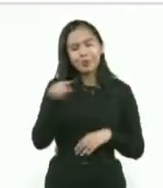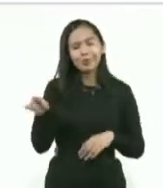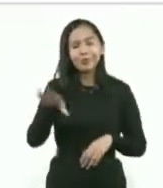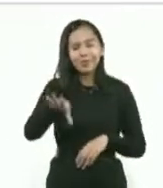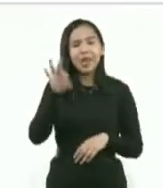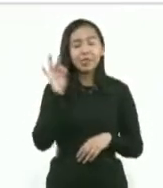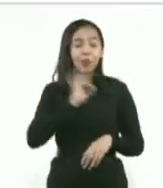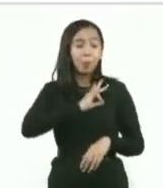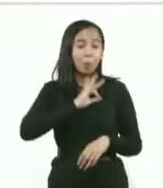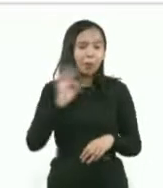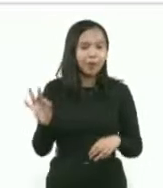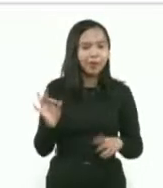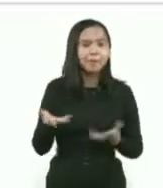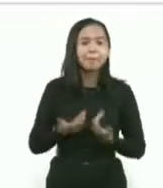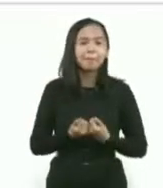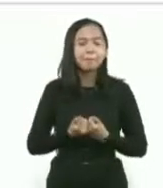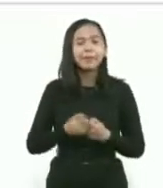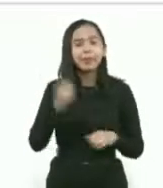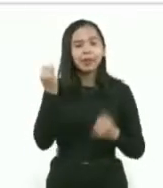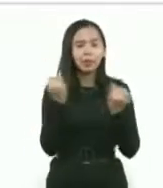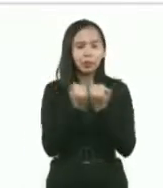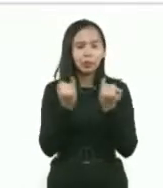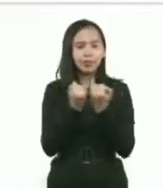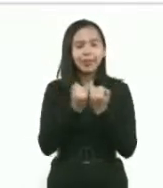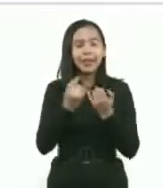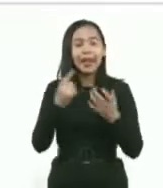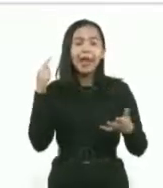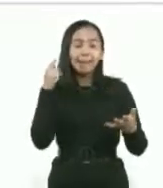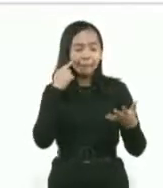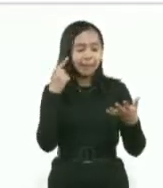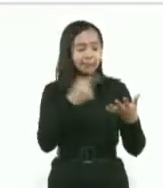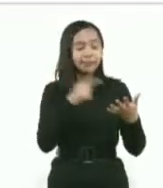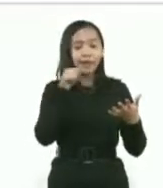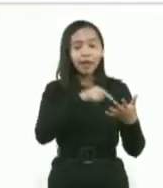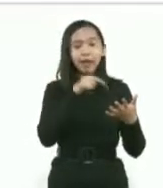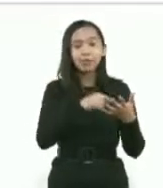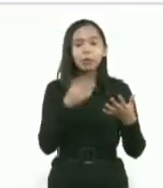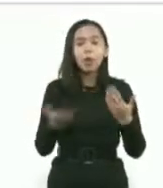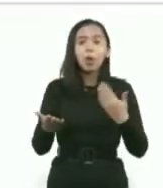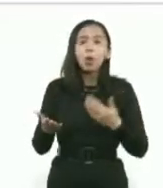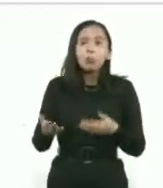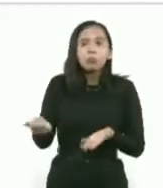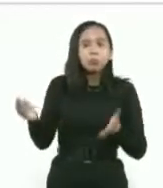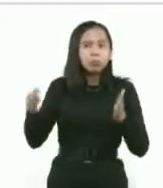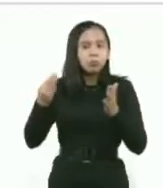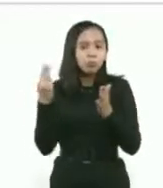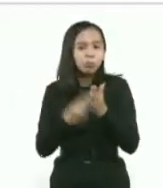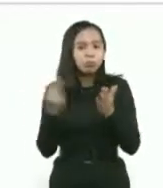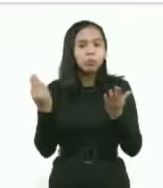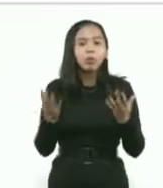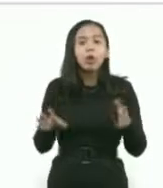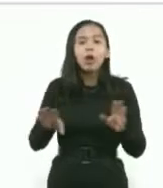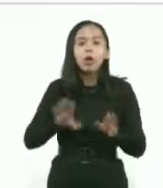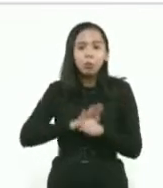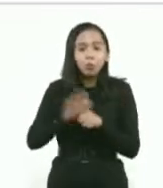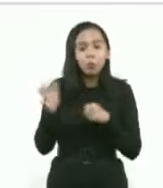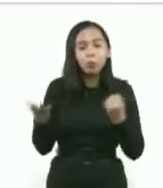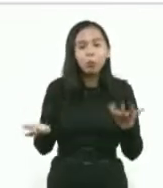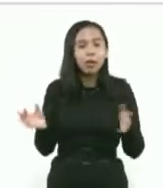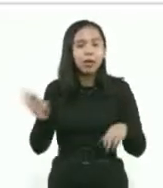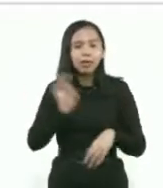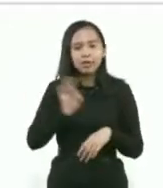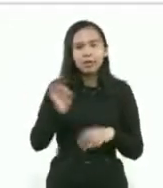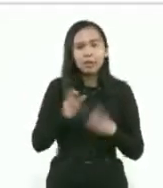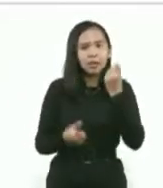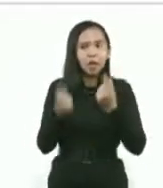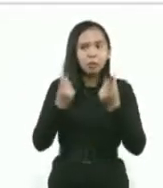mejor proveedor. También ahí señalamos cuáles han sido sancionadas en el pasado, cuáles nunca han sido sancionadas, que